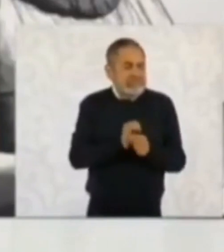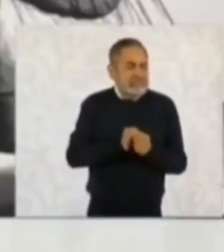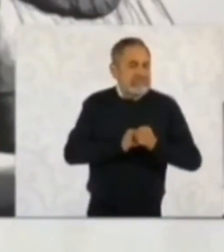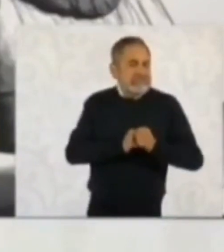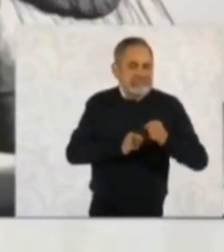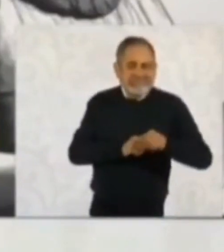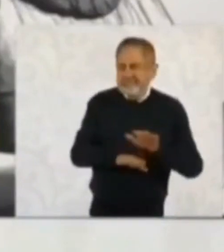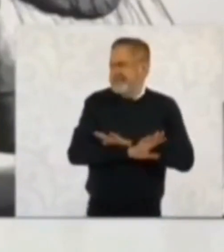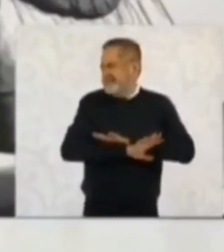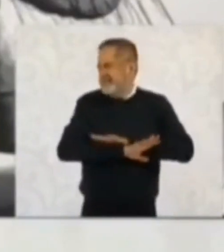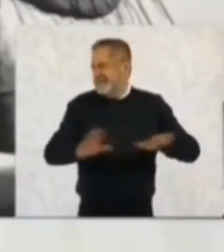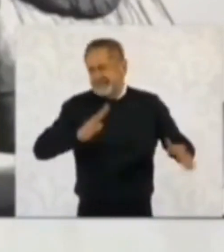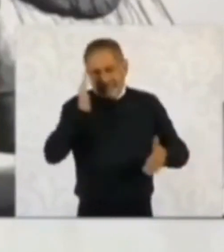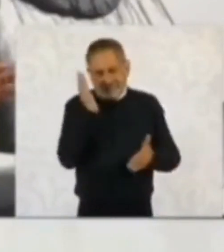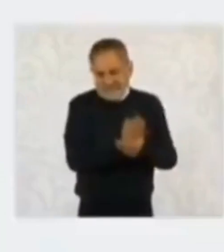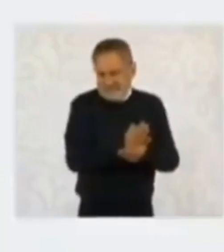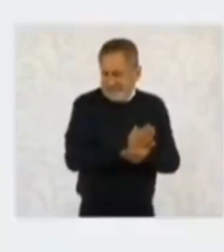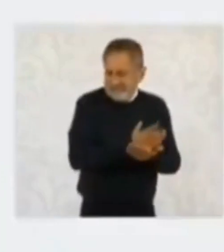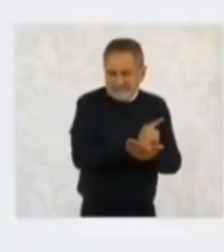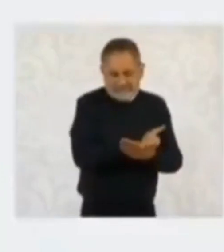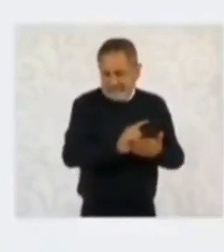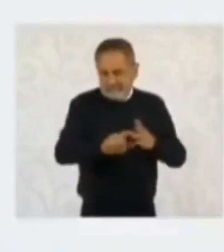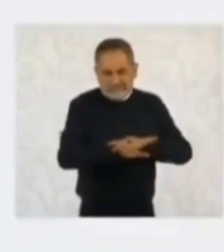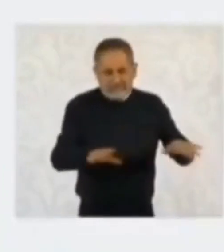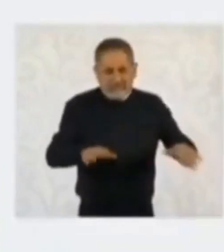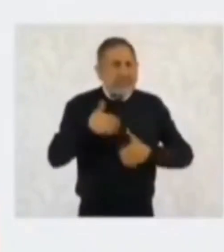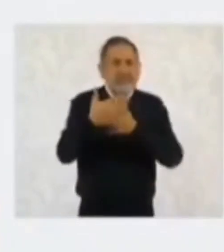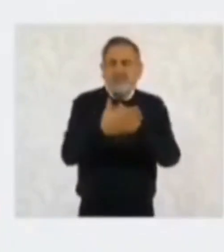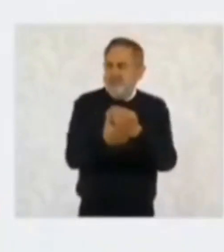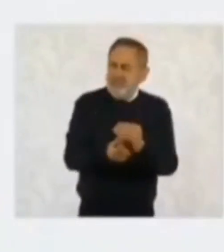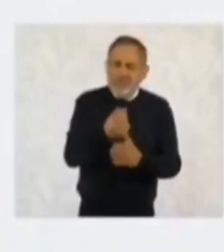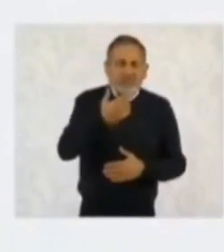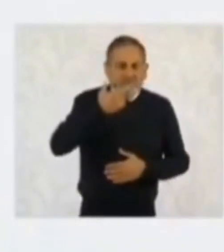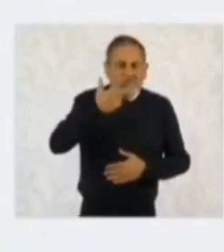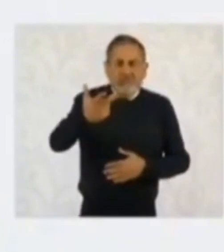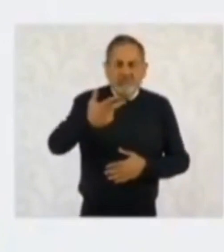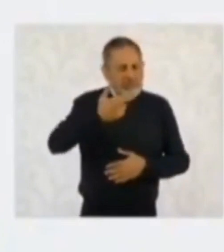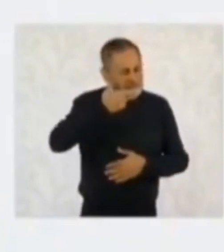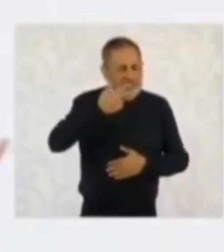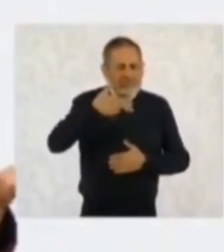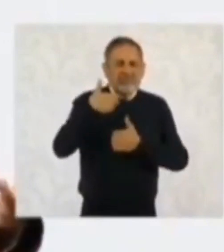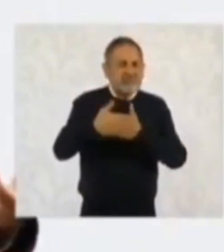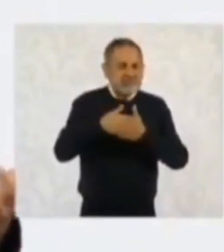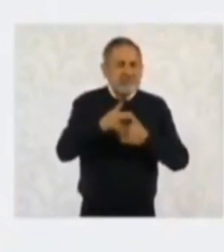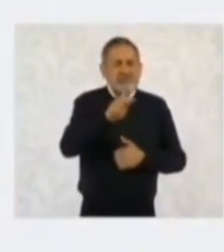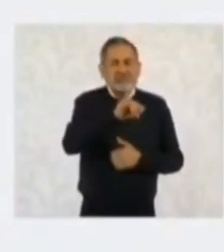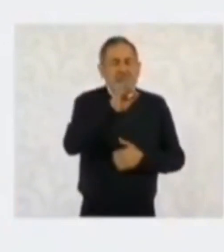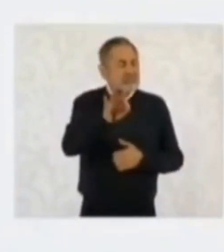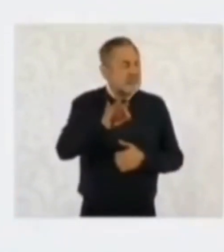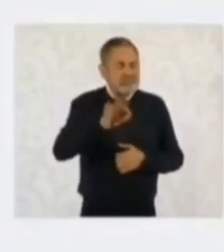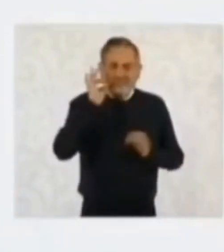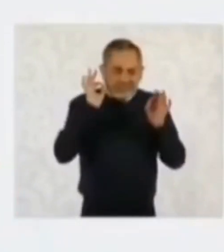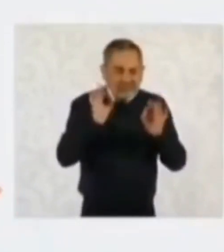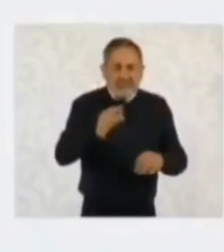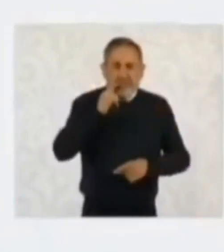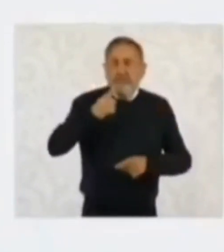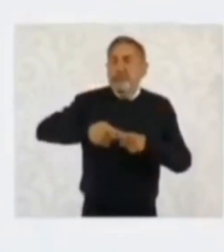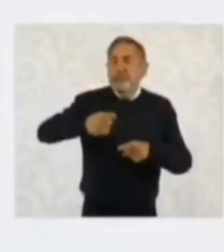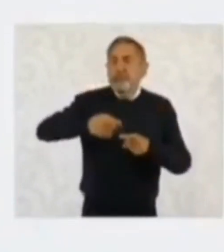Pues vamos a tener un mucho mejor poder judicial, mucho mejor, porque ¿quién lo va a elegir? El pueblo.